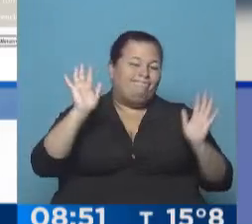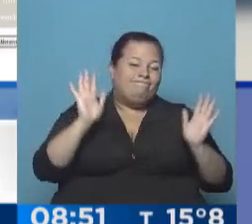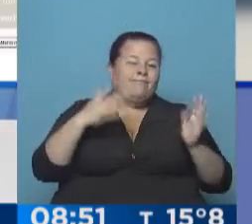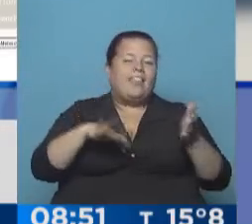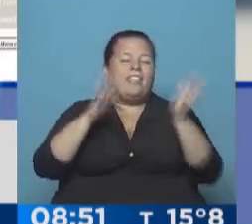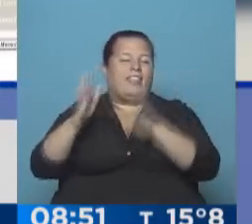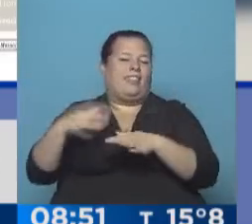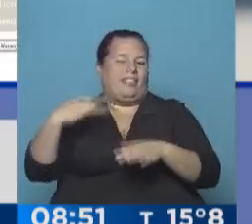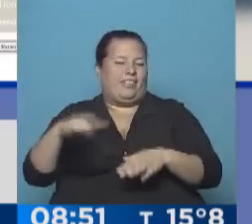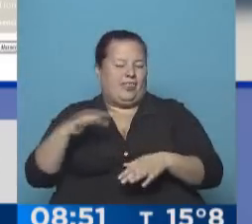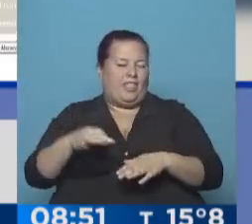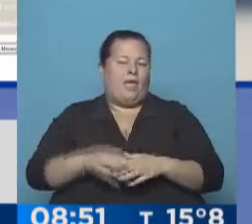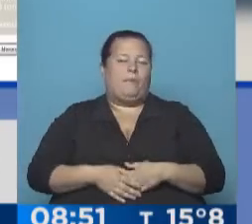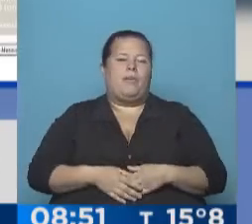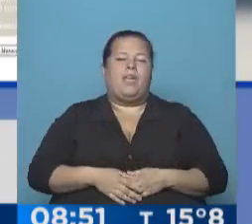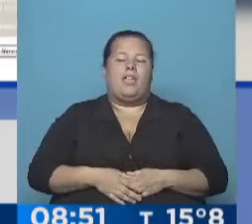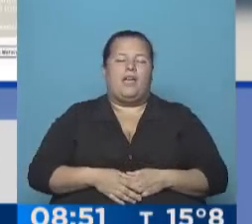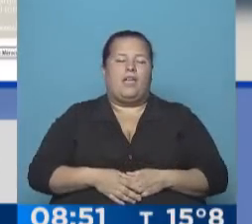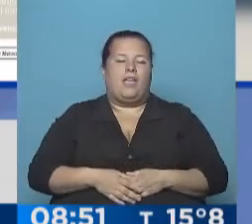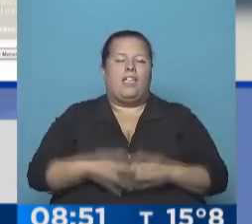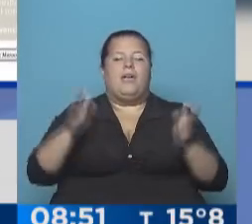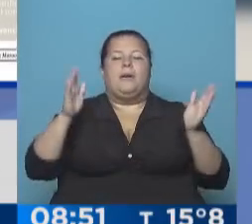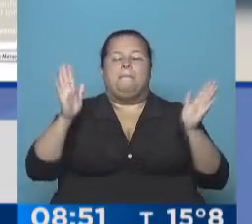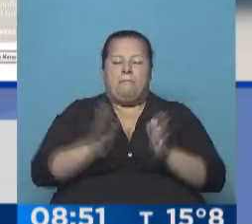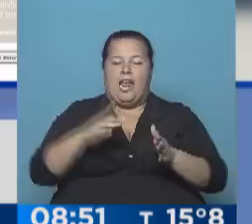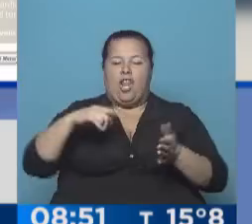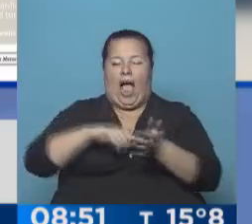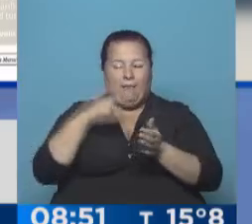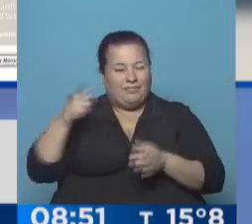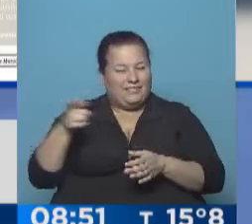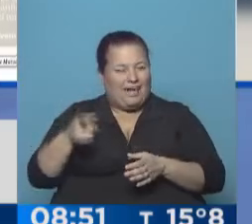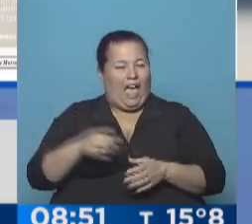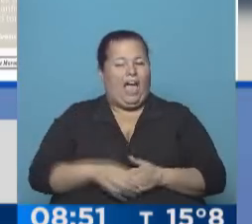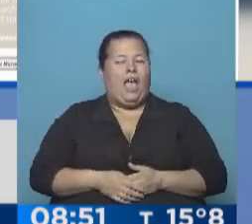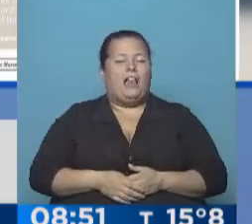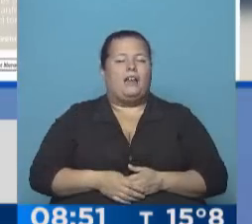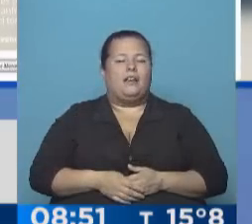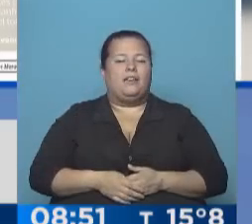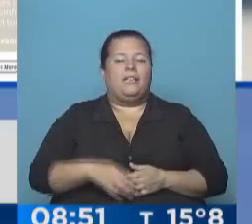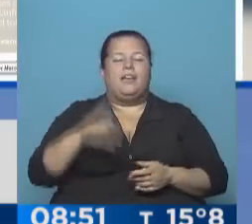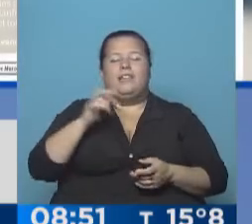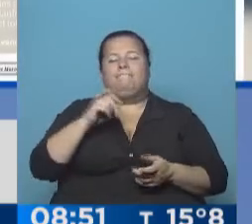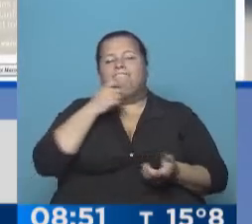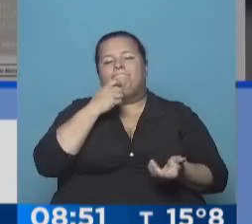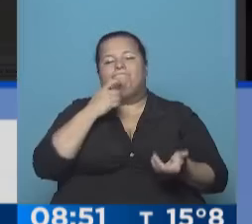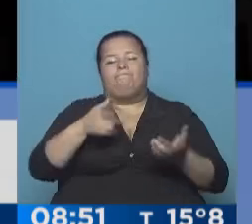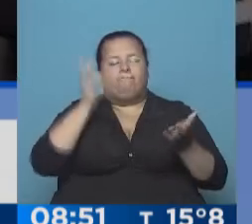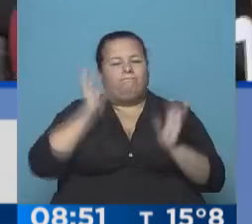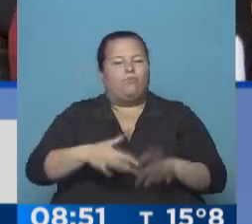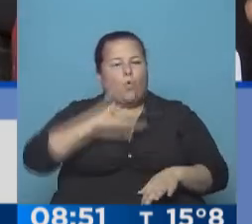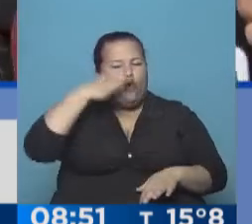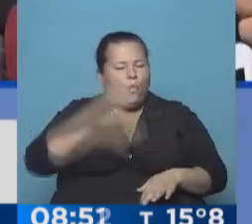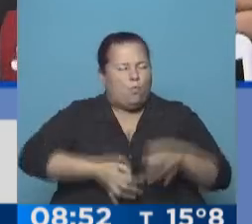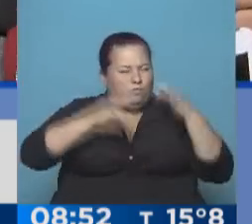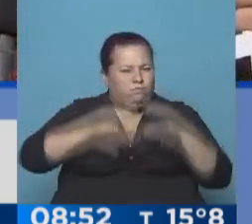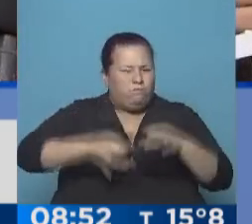que hay que hacer es acotar en la ciudad de Buenos Aires y ejercer, digamos, un estricto